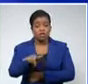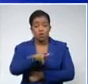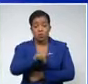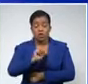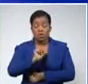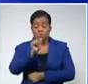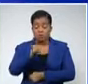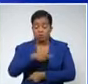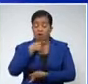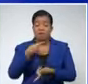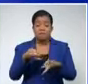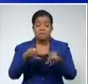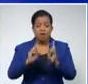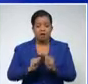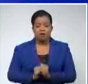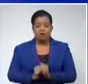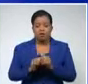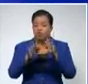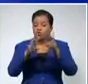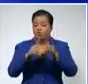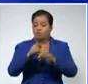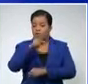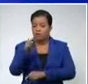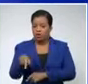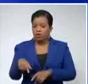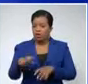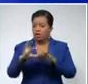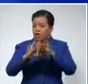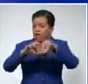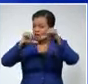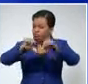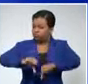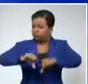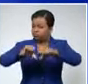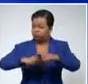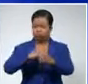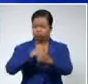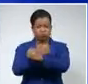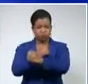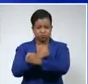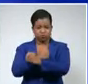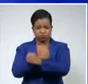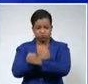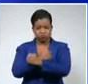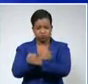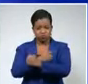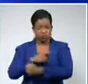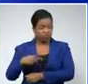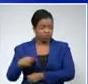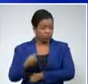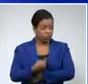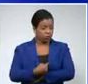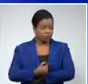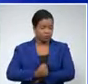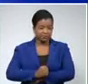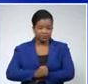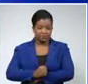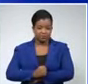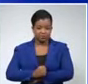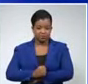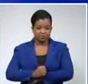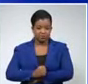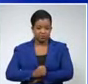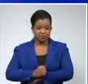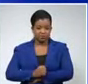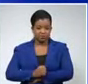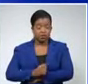fallecidos, el número de pacientes que están en terapias intensivas con mucho riesgo, nos hace que cada vez